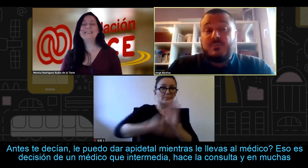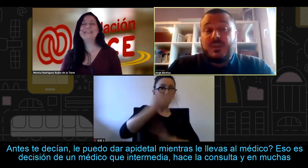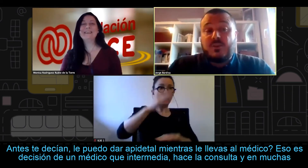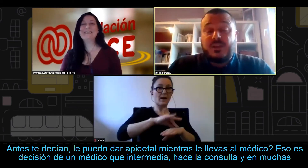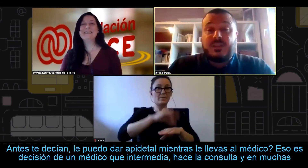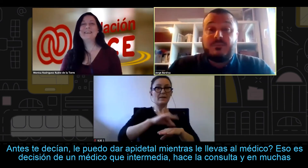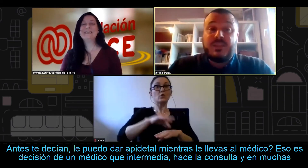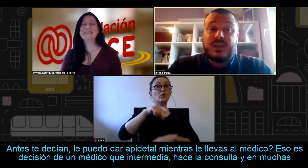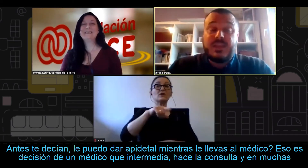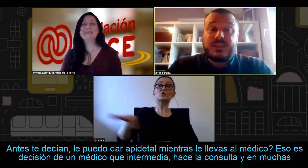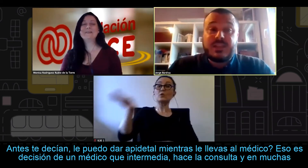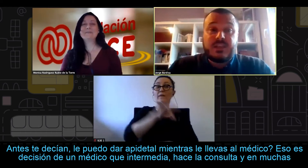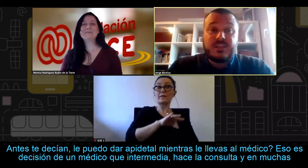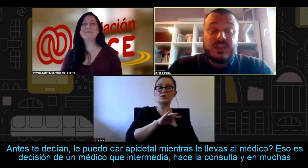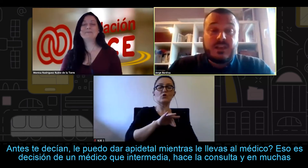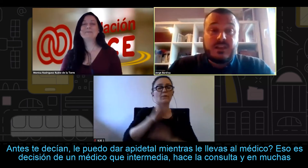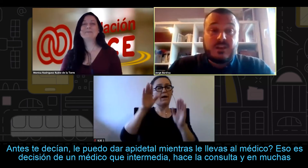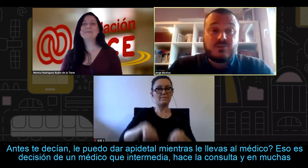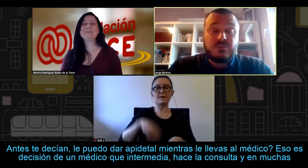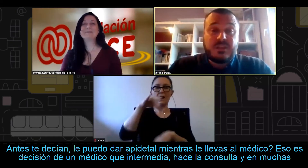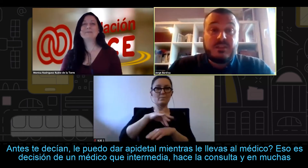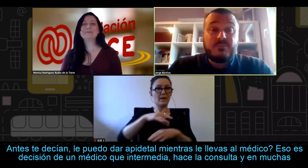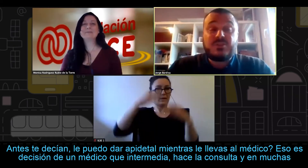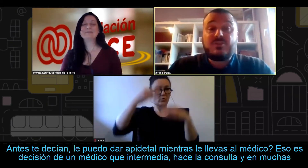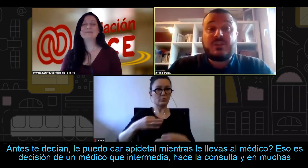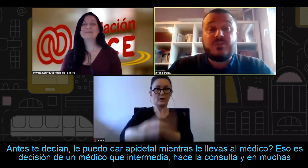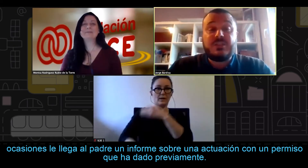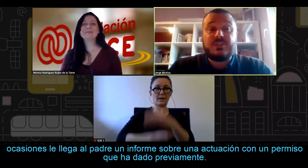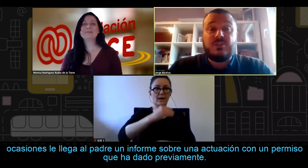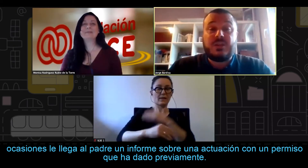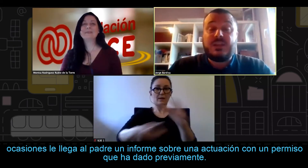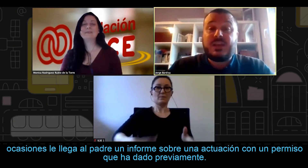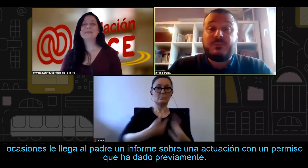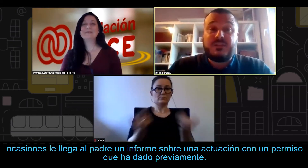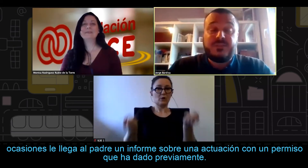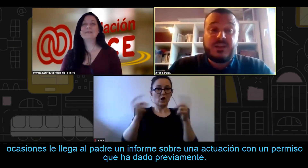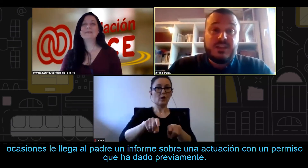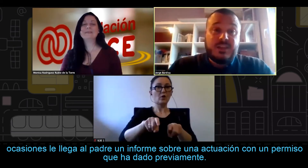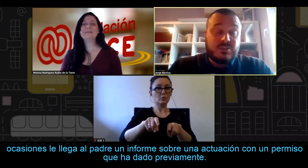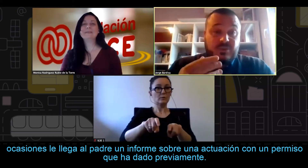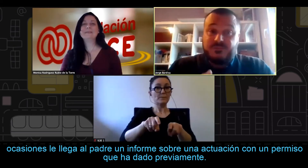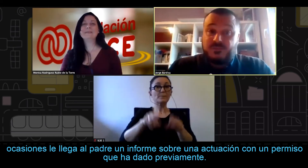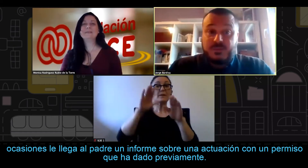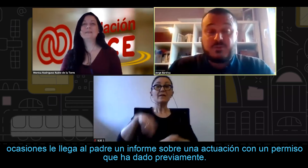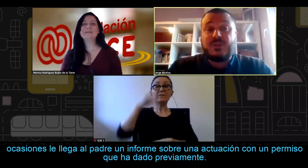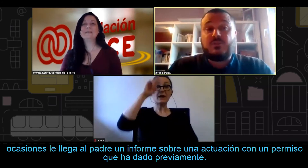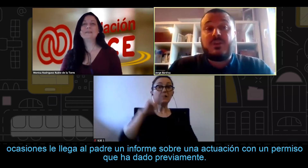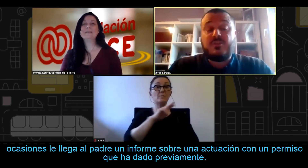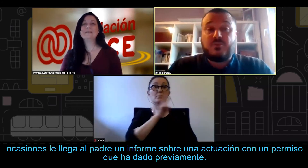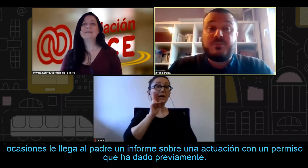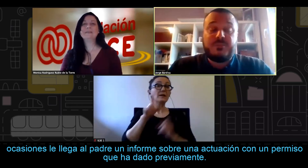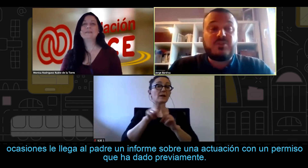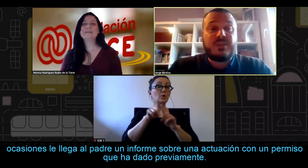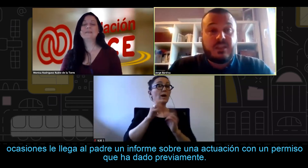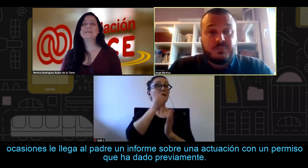un médico que intermedia ahí y que es el que hace la consulta, y en muchas ocasiones lo que le llega al padre al final es un informe sobre una actuación